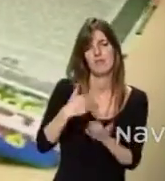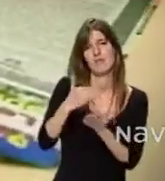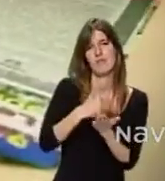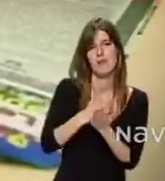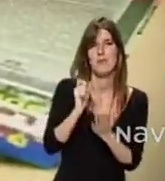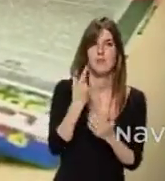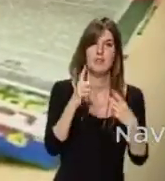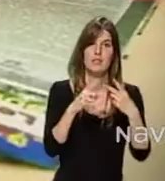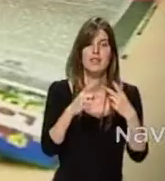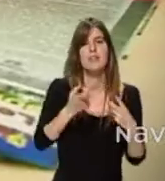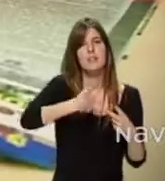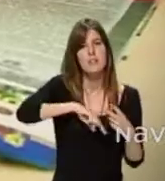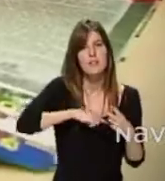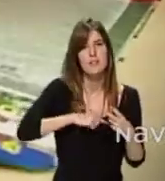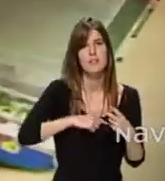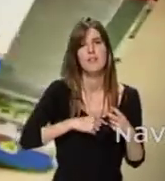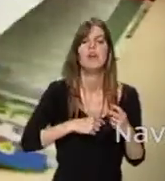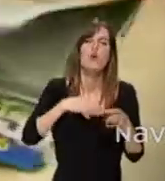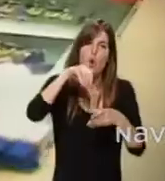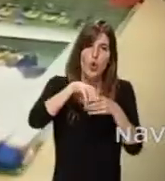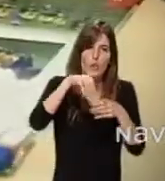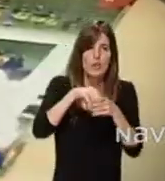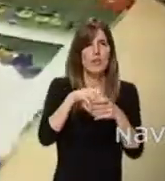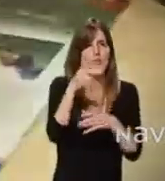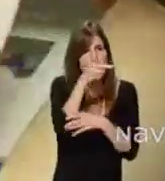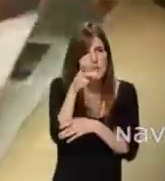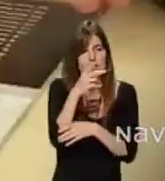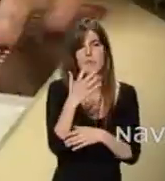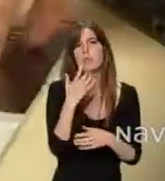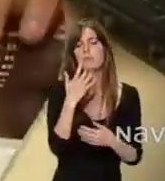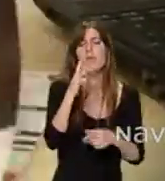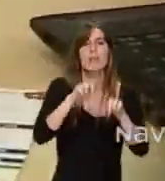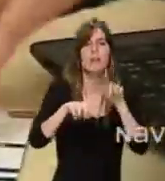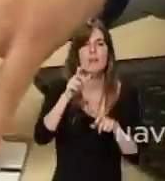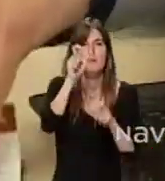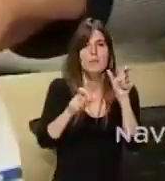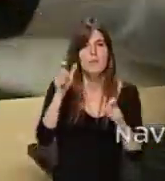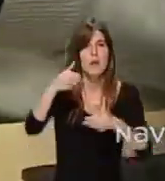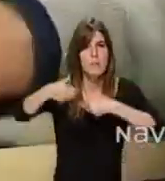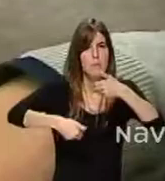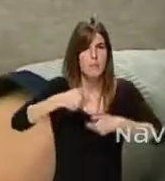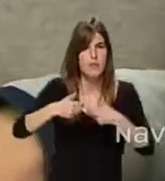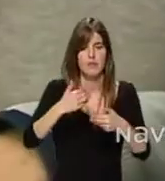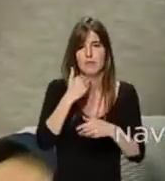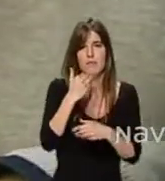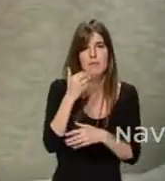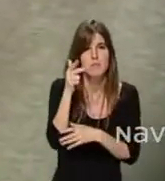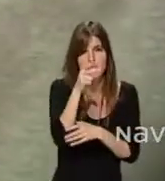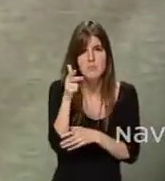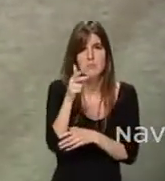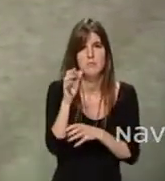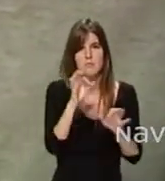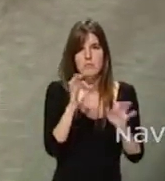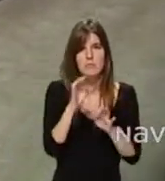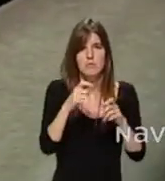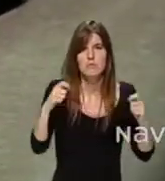es que trabajamos como productora de contenidos. Trabajamos a la carta o en base al público general que